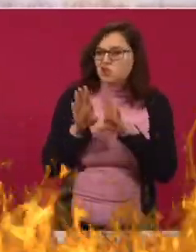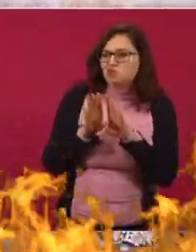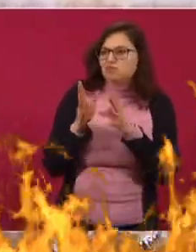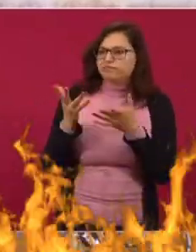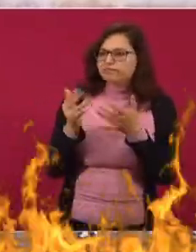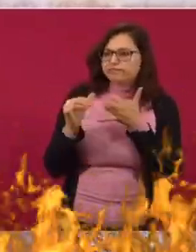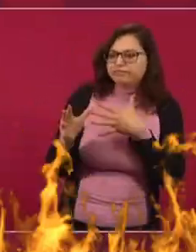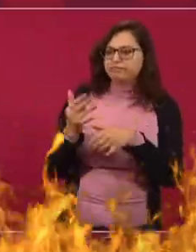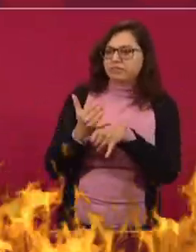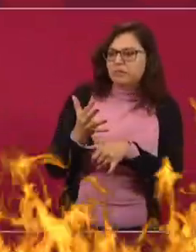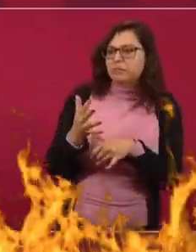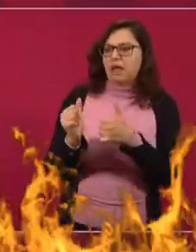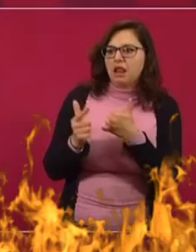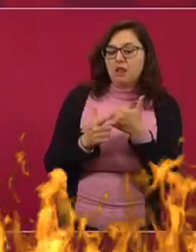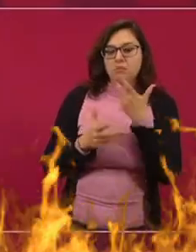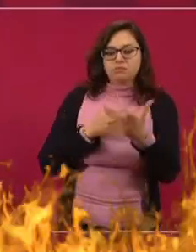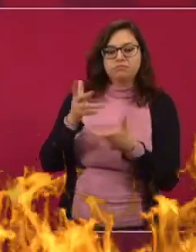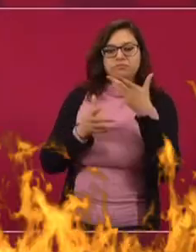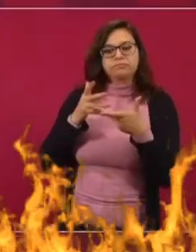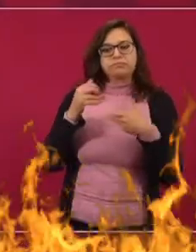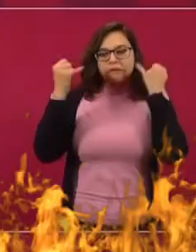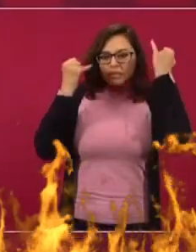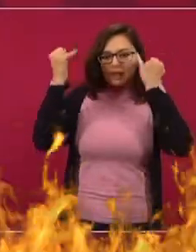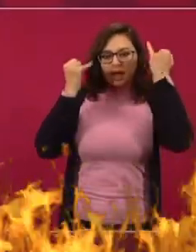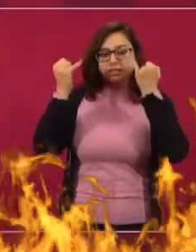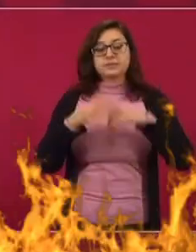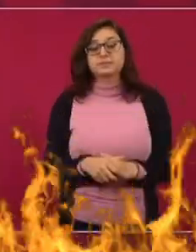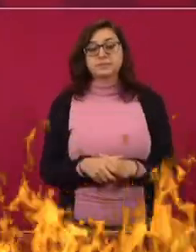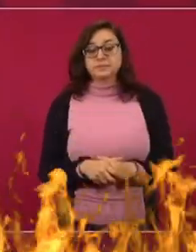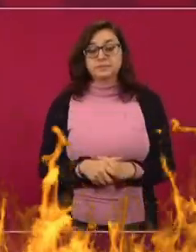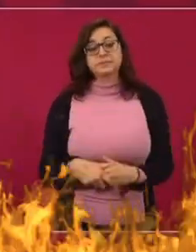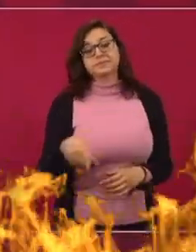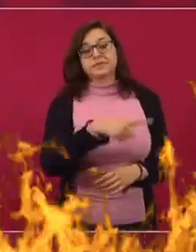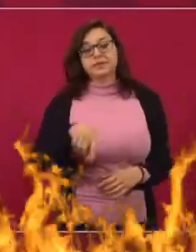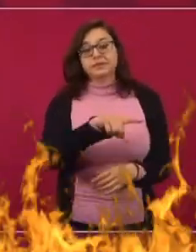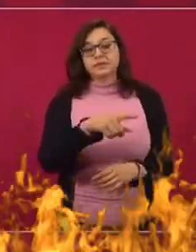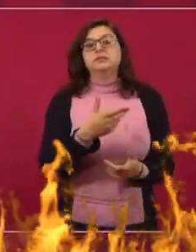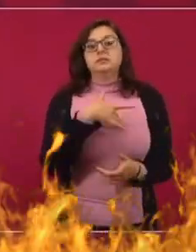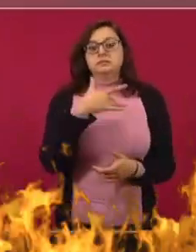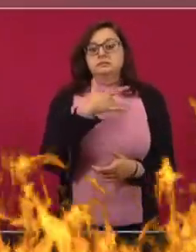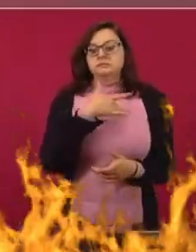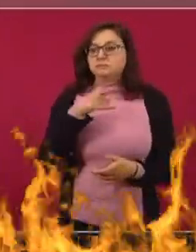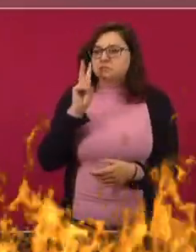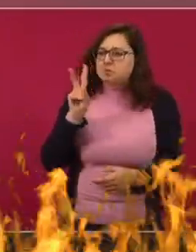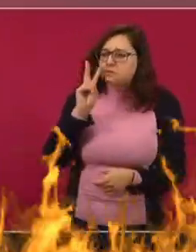caemos bajo la máxima aquella de que si la ensartas,